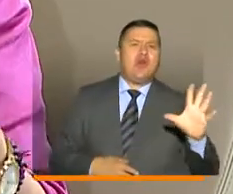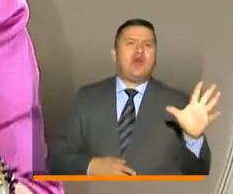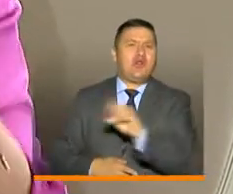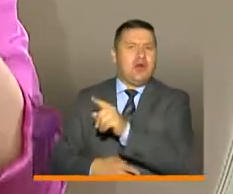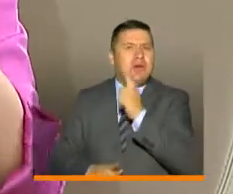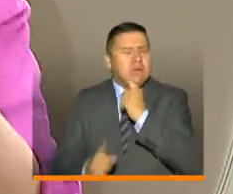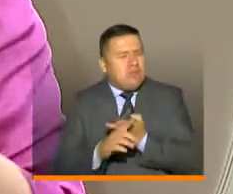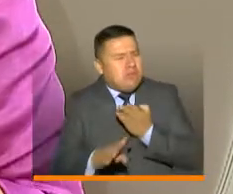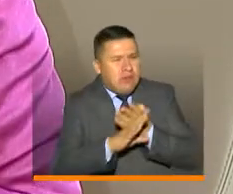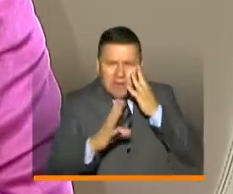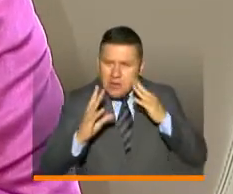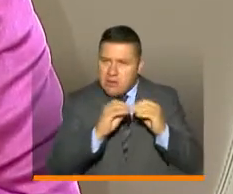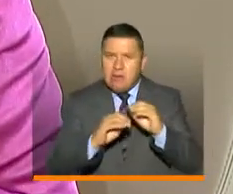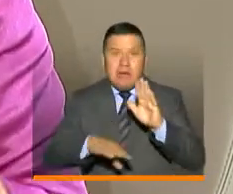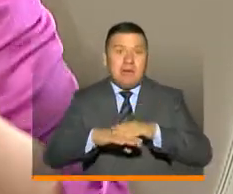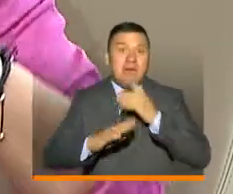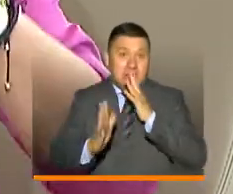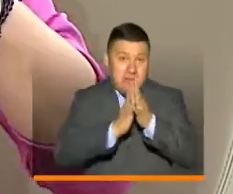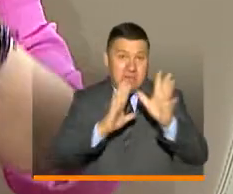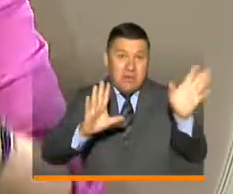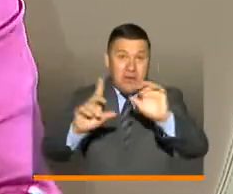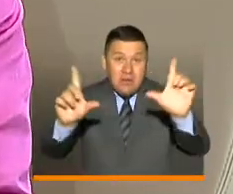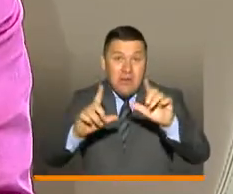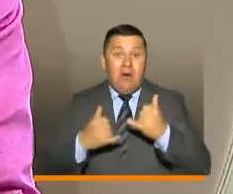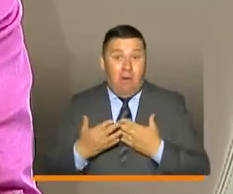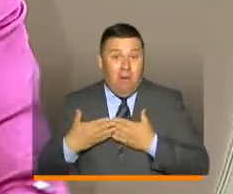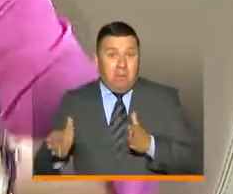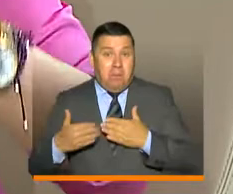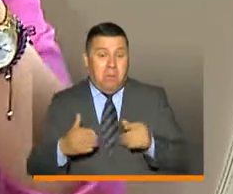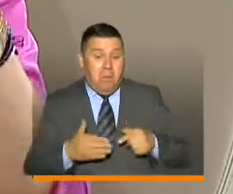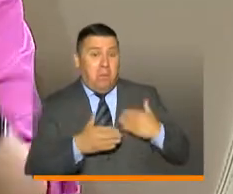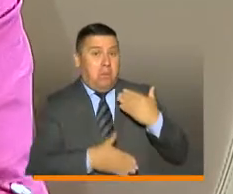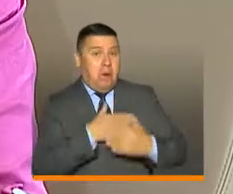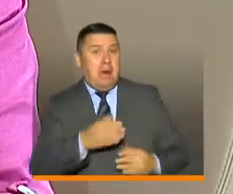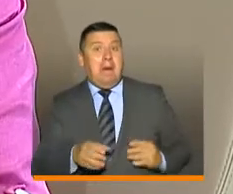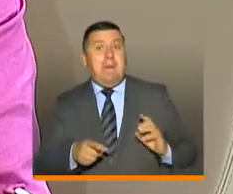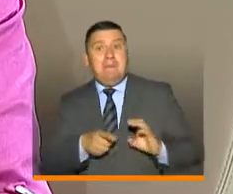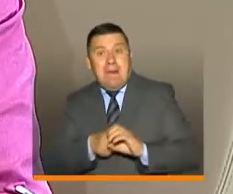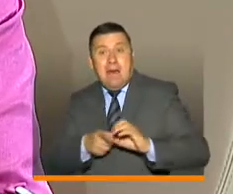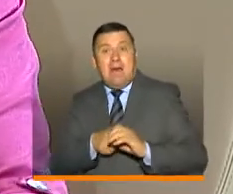con un propósito y decirle a todos los televidentes, están abiertos también procesos de